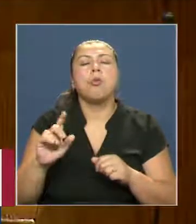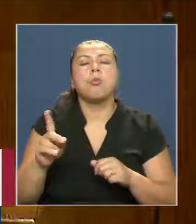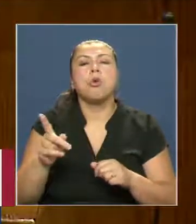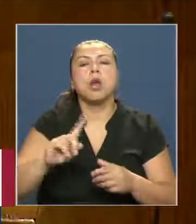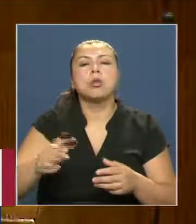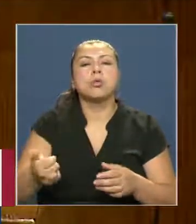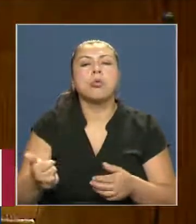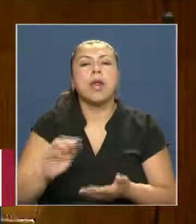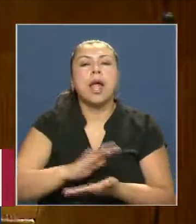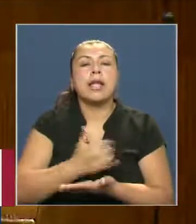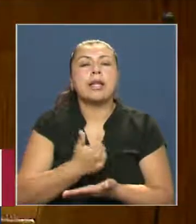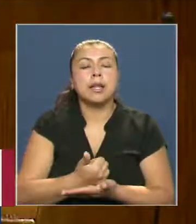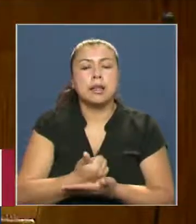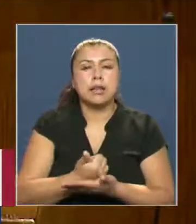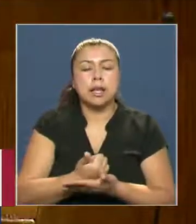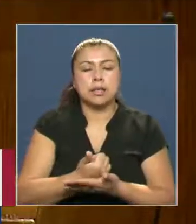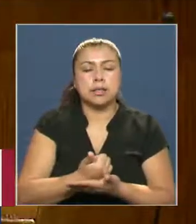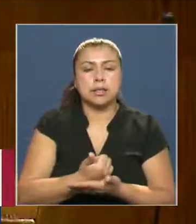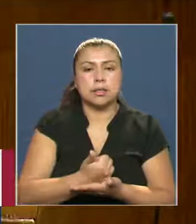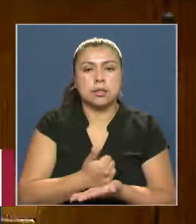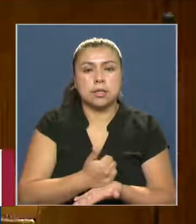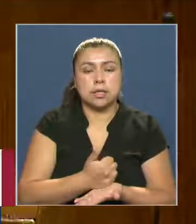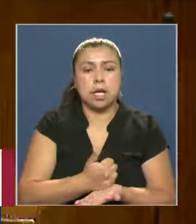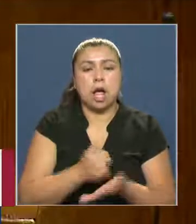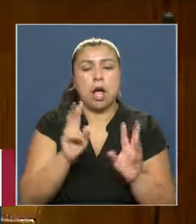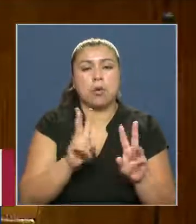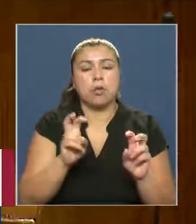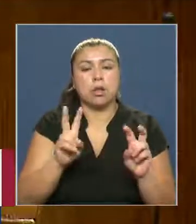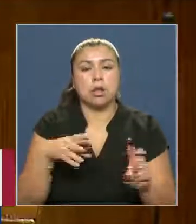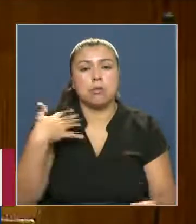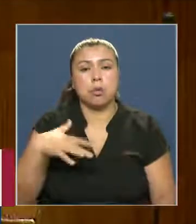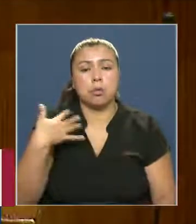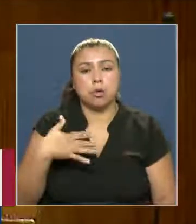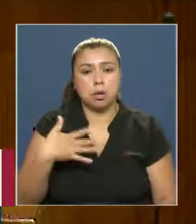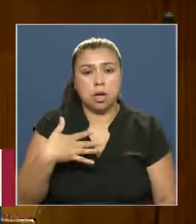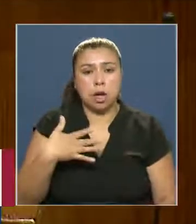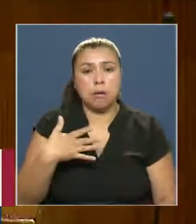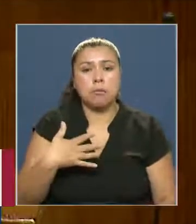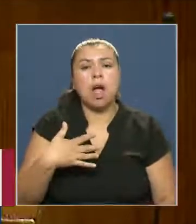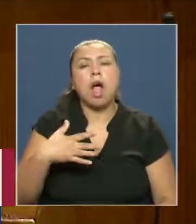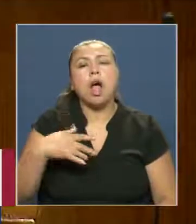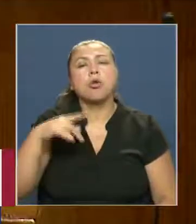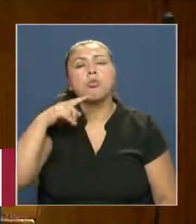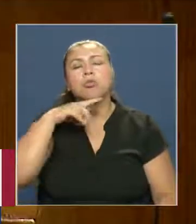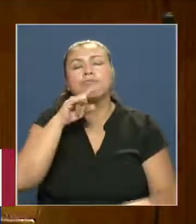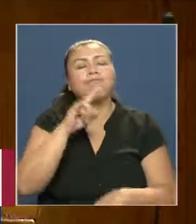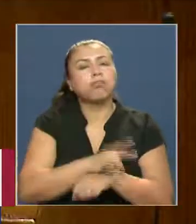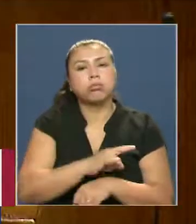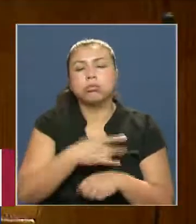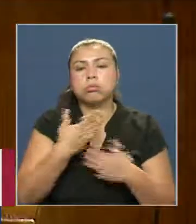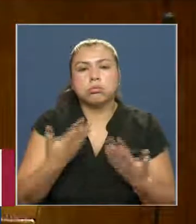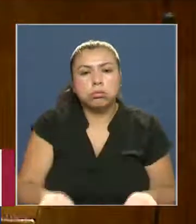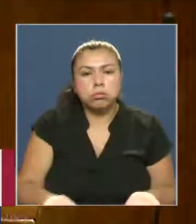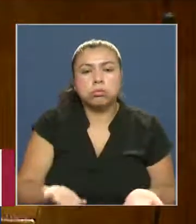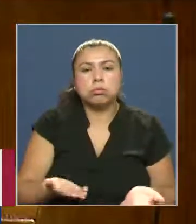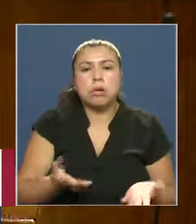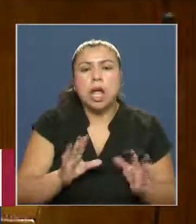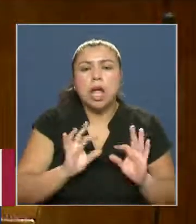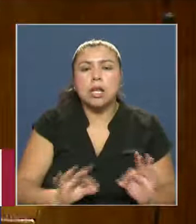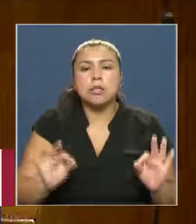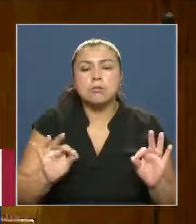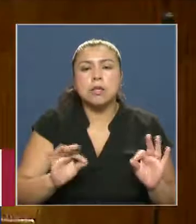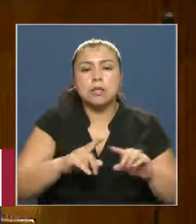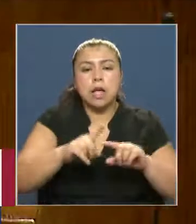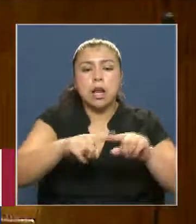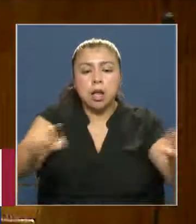de Electricidad y Combustible. Un tema fundamental para terminar con las estafas que han ocurrido, sobre todo en las áreas rurales, es